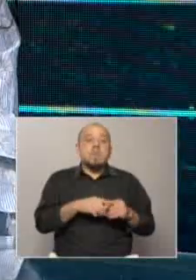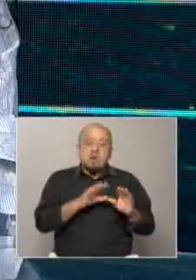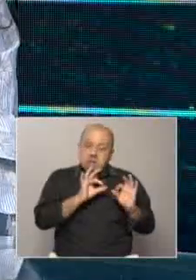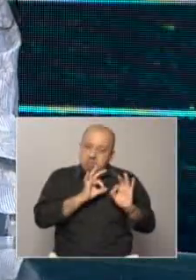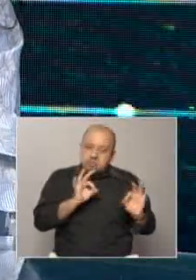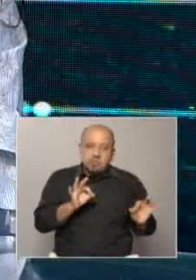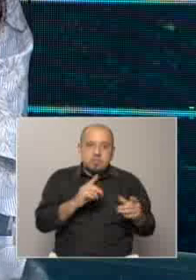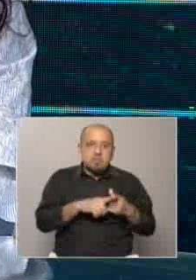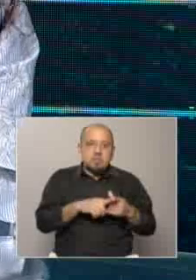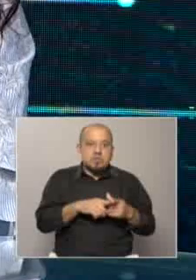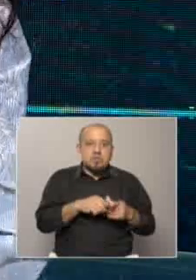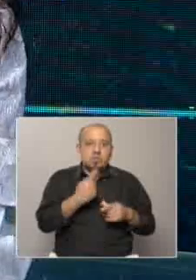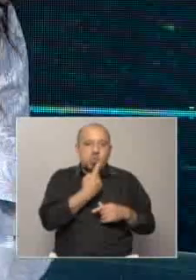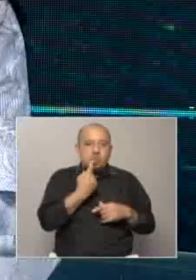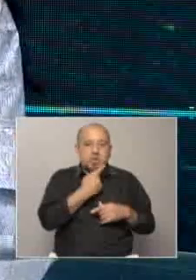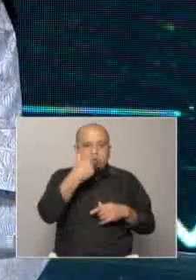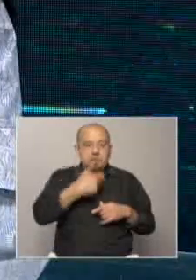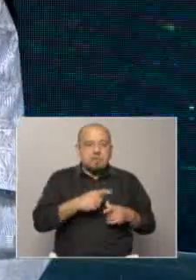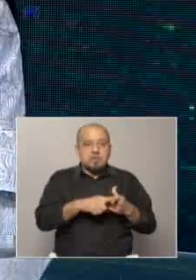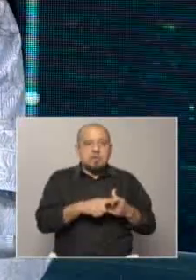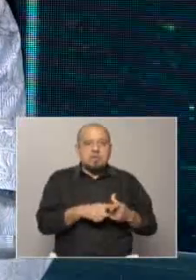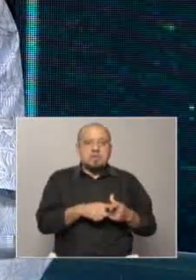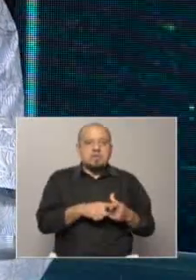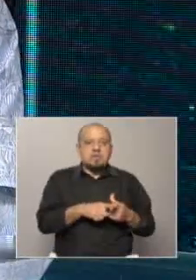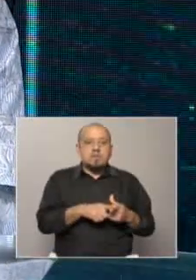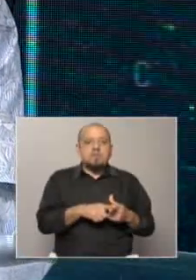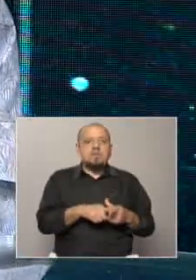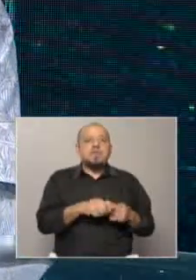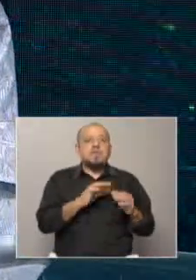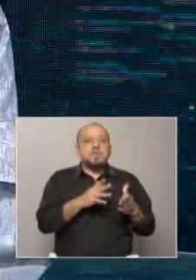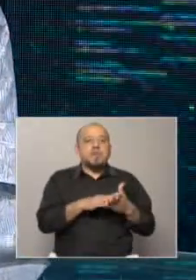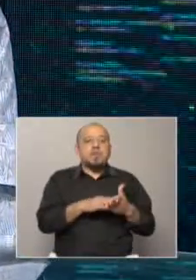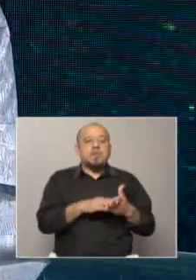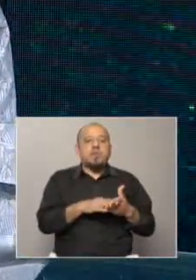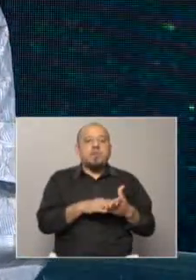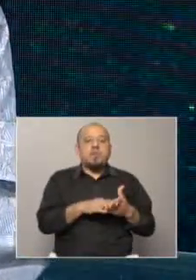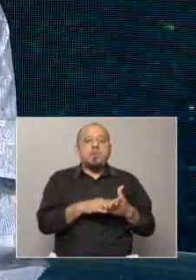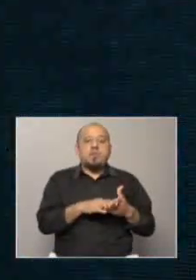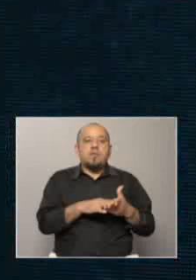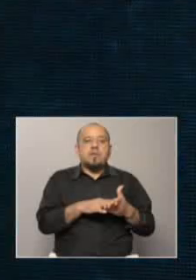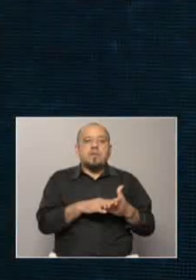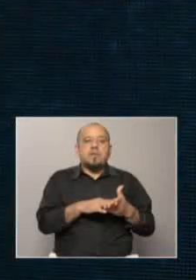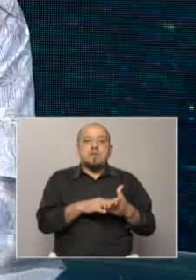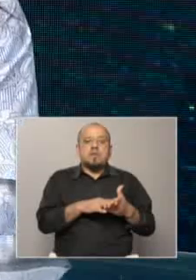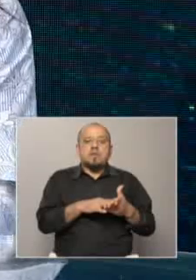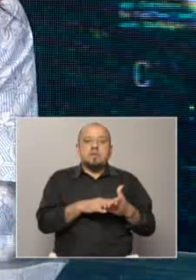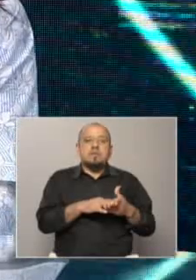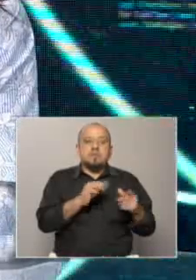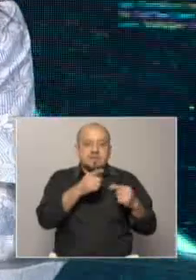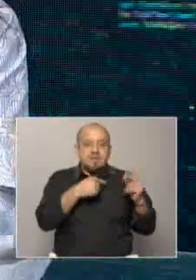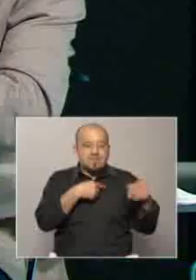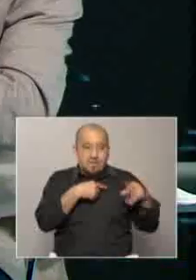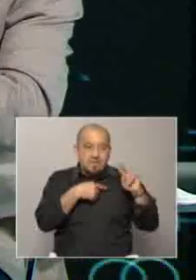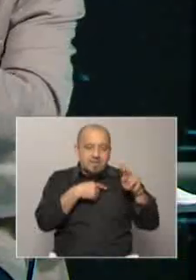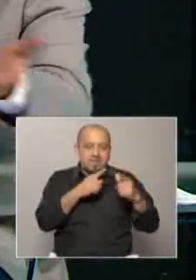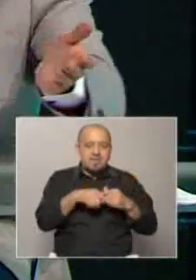divino. Es tremendo unipersonal. O sea, Qué bueno, se desdobla múltiples capas, es tremendamente versátil. Ahí me fue a ver. ¿Cómo? Y